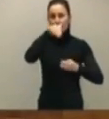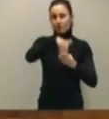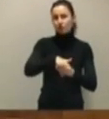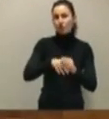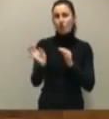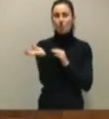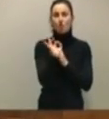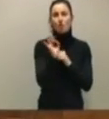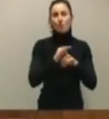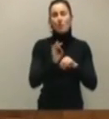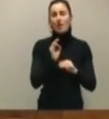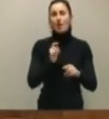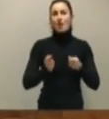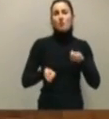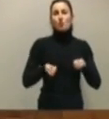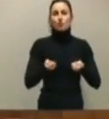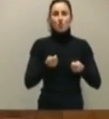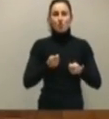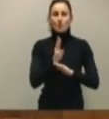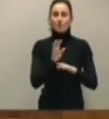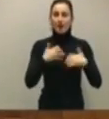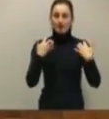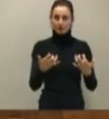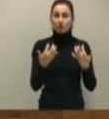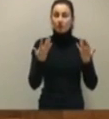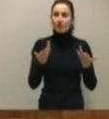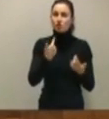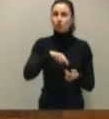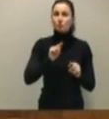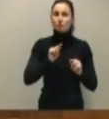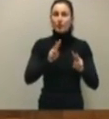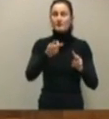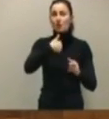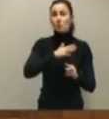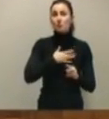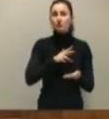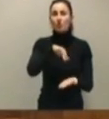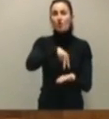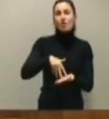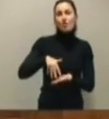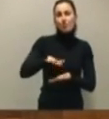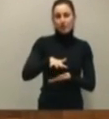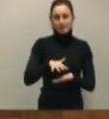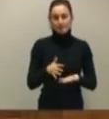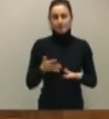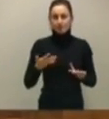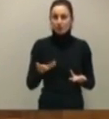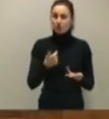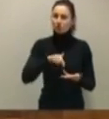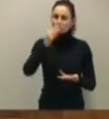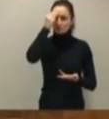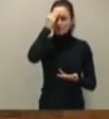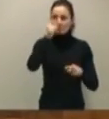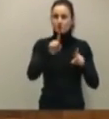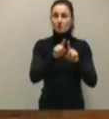de voto, su capacidad parlamentaria. Y nosotros, le digo la óptica desde la que nos hemos situado. Nos hemos situado